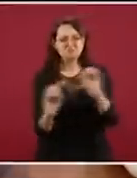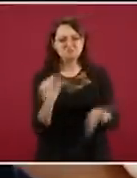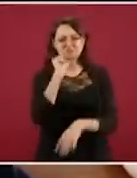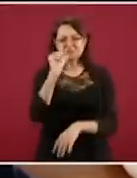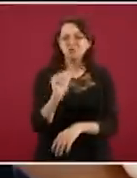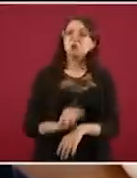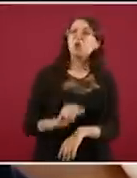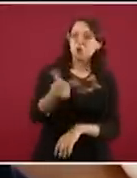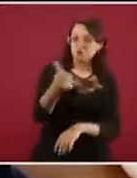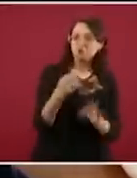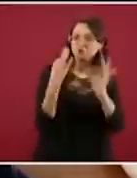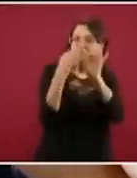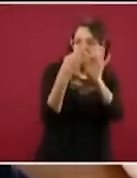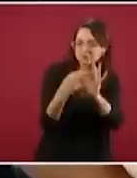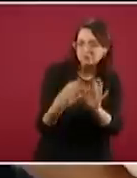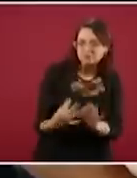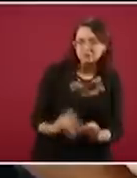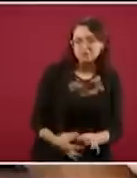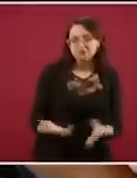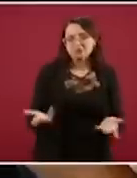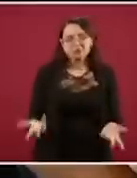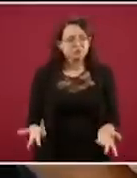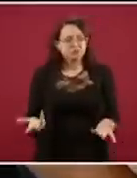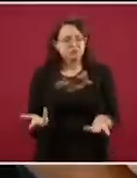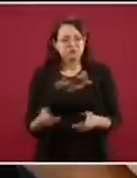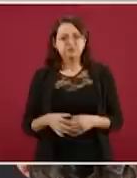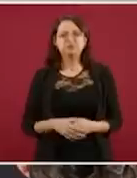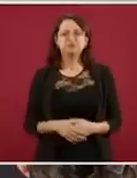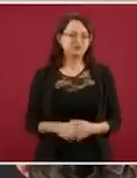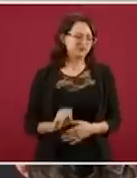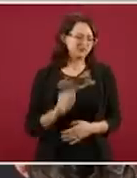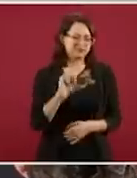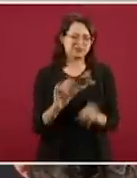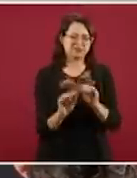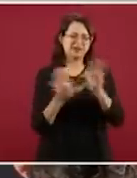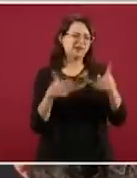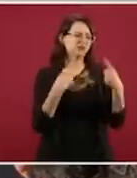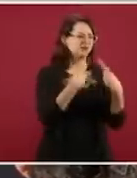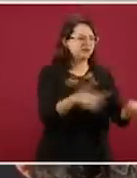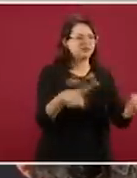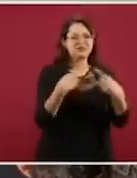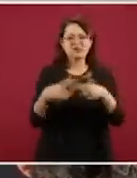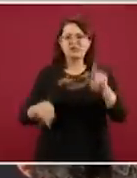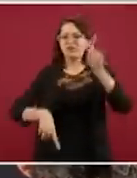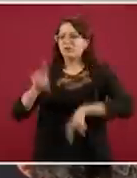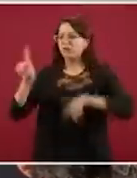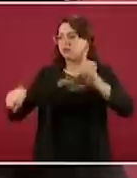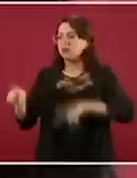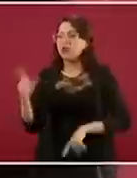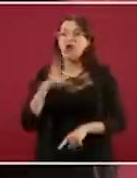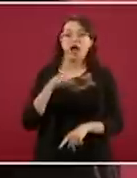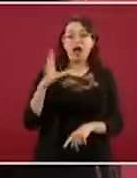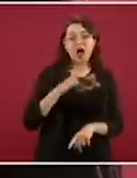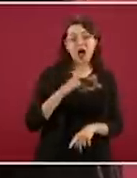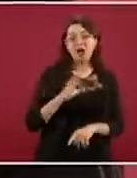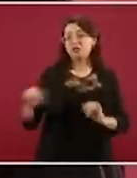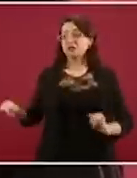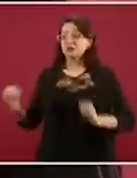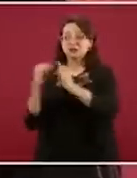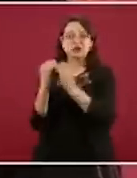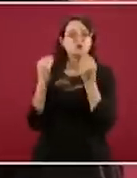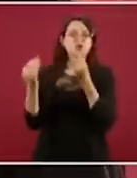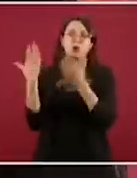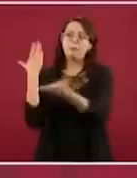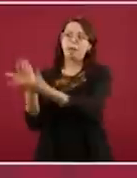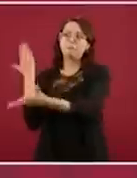que otras que sí lo hacen? Digo, es diferenciado porque hay dependencias que tienen muchísimas más solicitudes y hay dependencias que